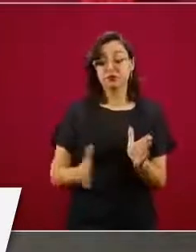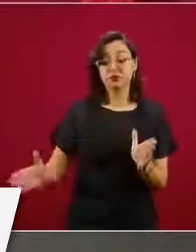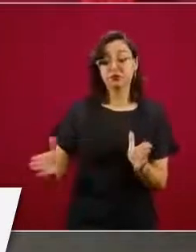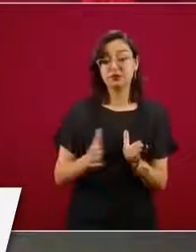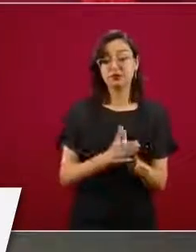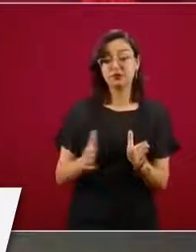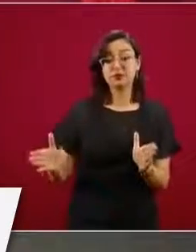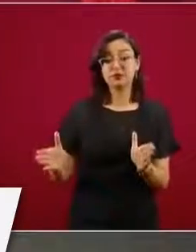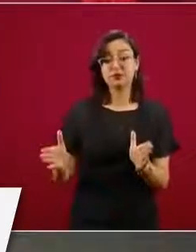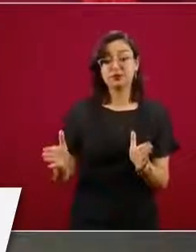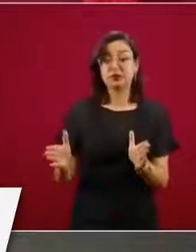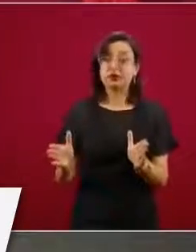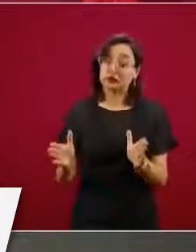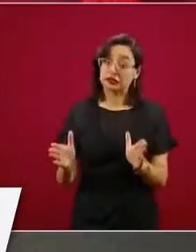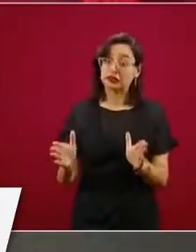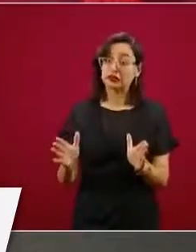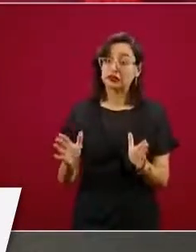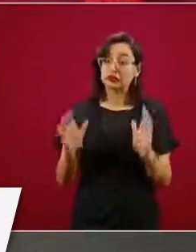especial.